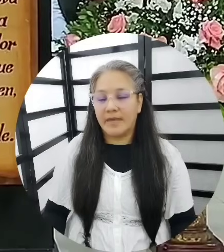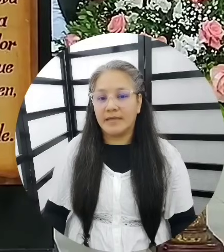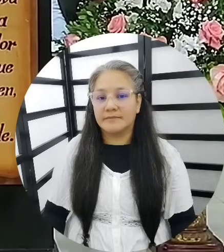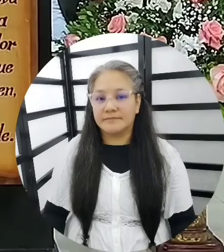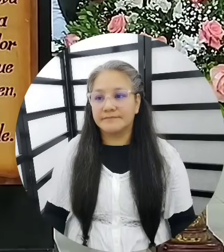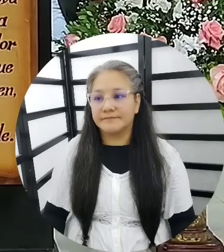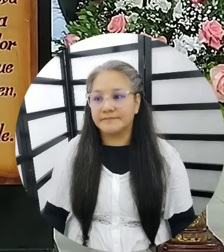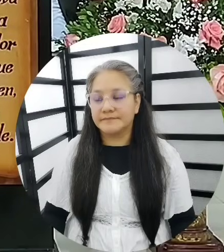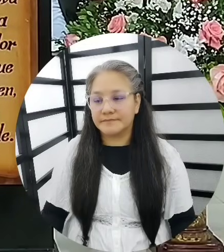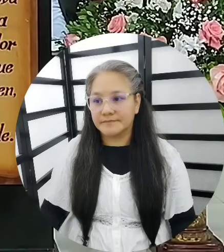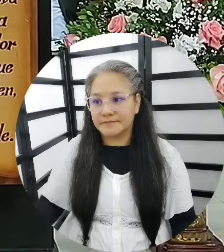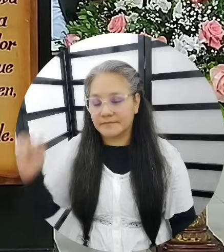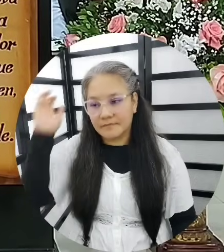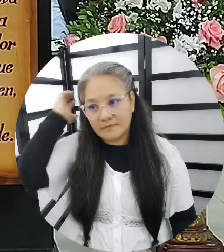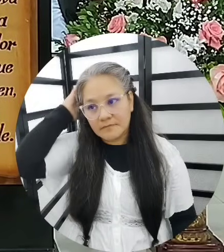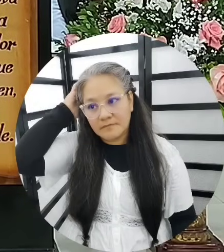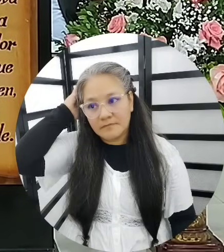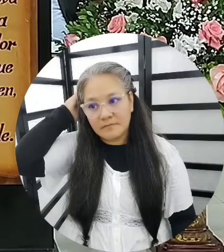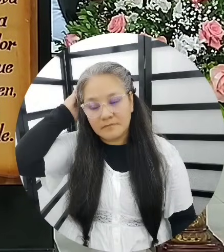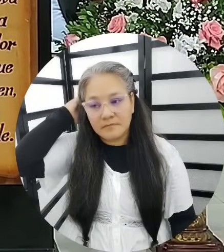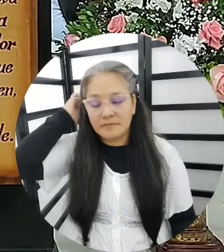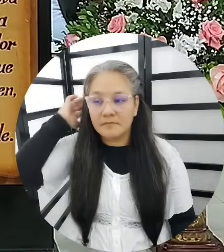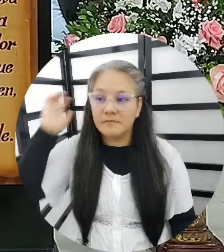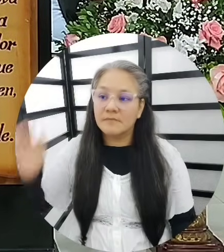Que Dios nos ayude.